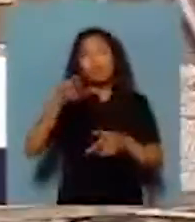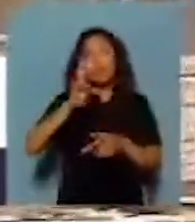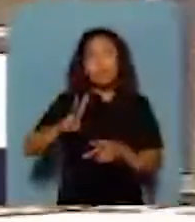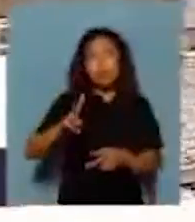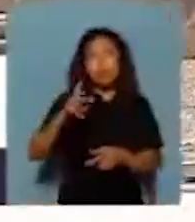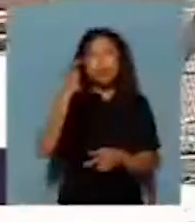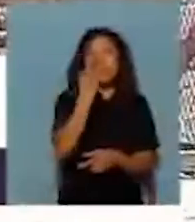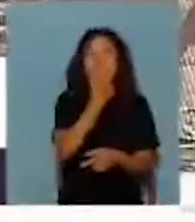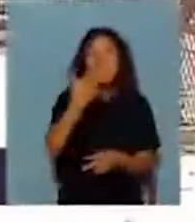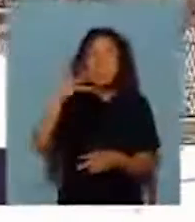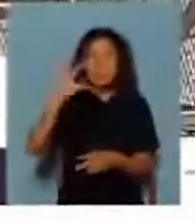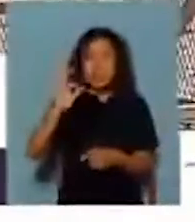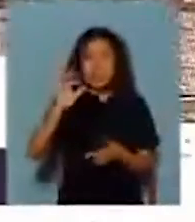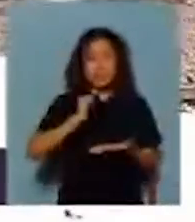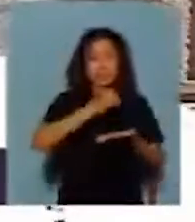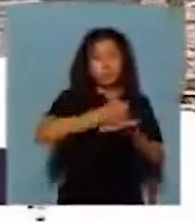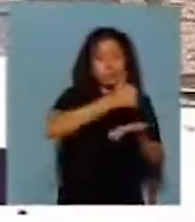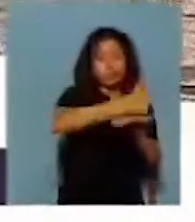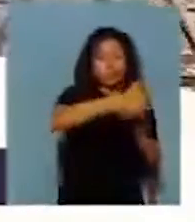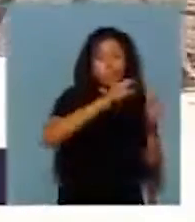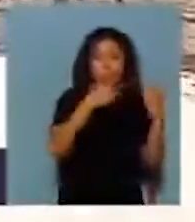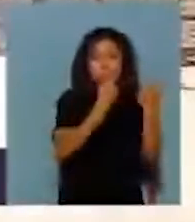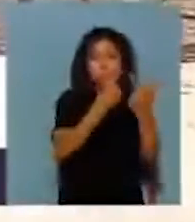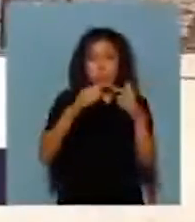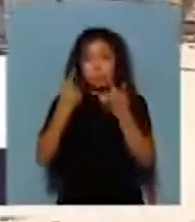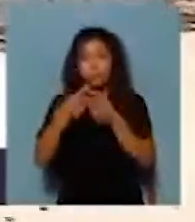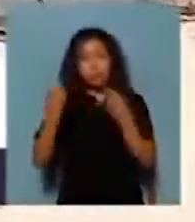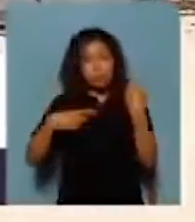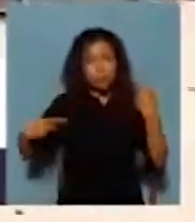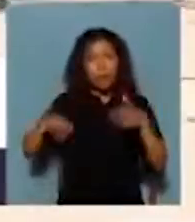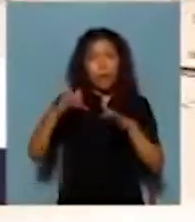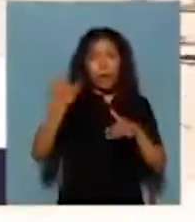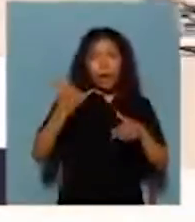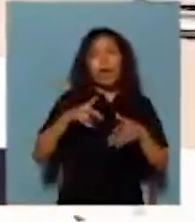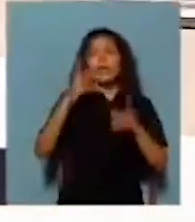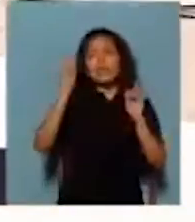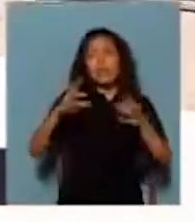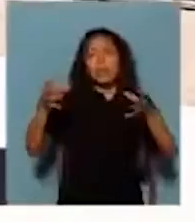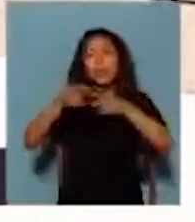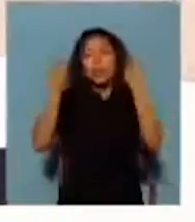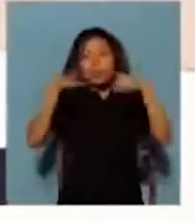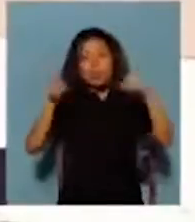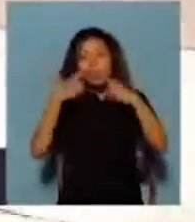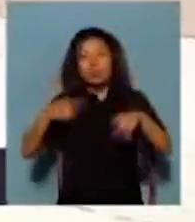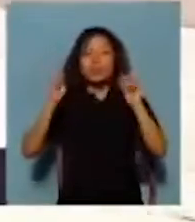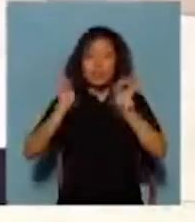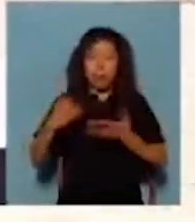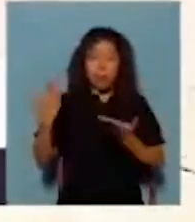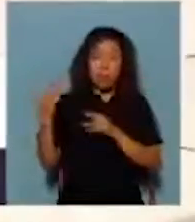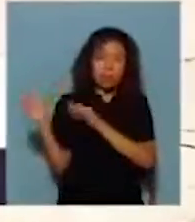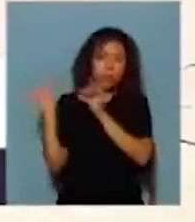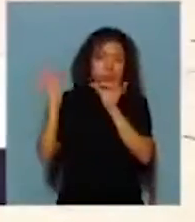130 estantes que con escenarios y números artísticos va a hacer amena la visita acá a la Ciudad Cultural, Omar.